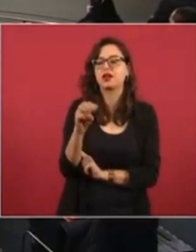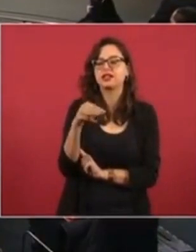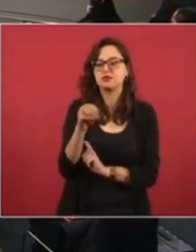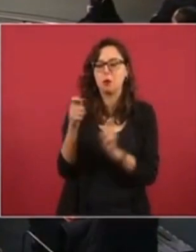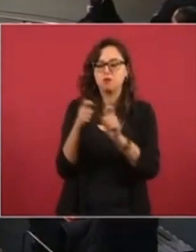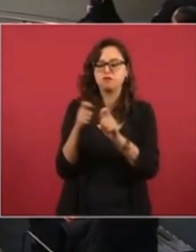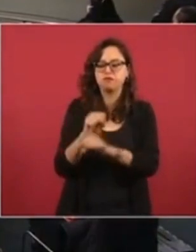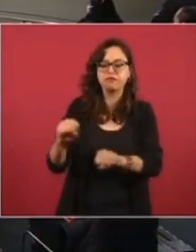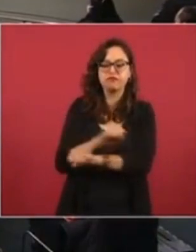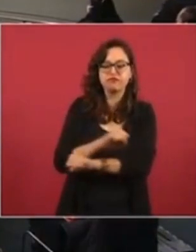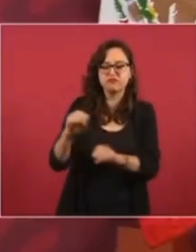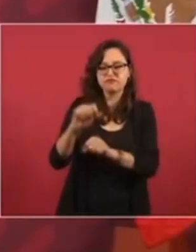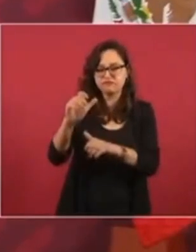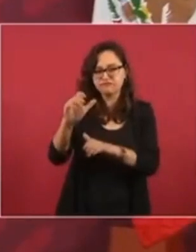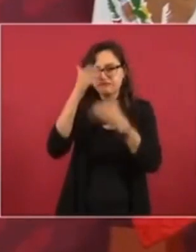terrorismo.